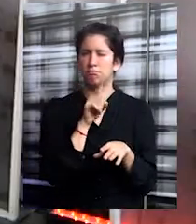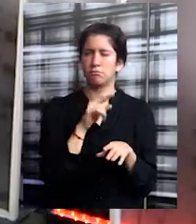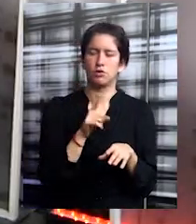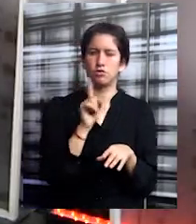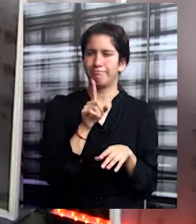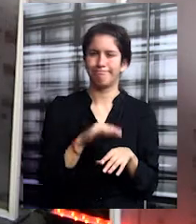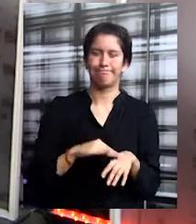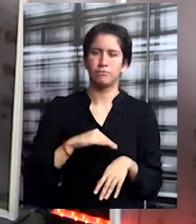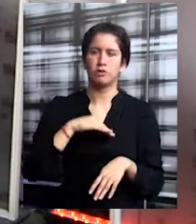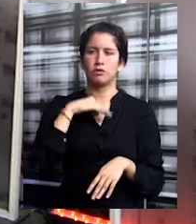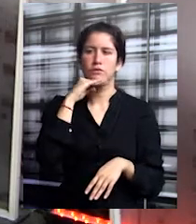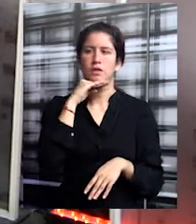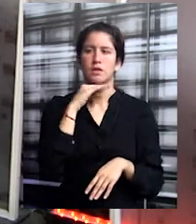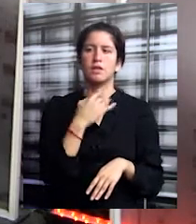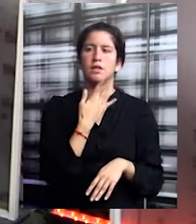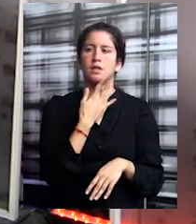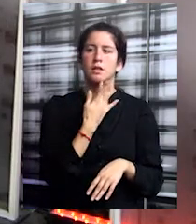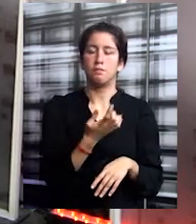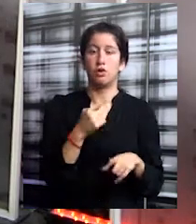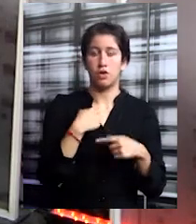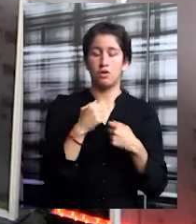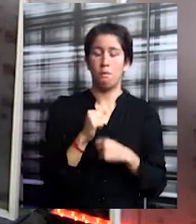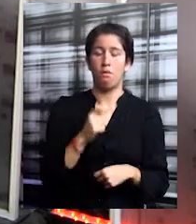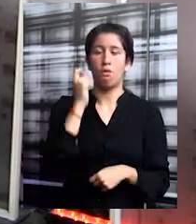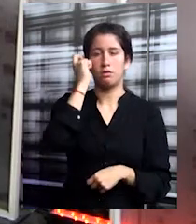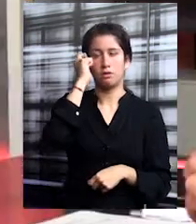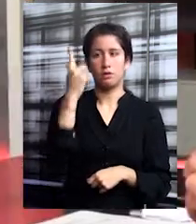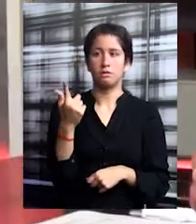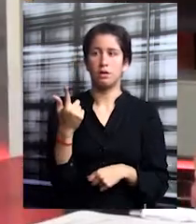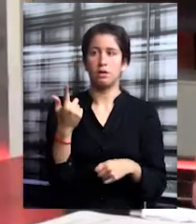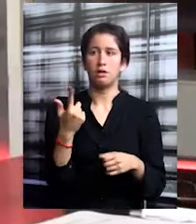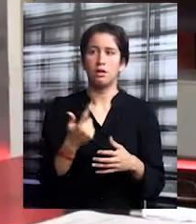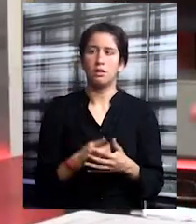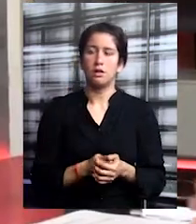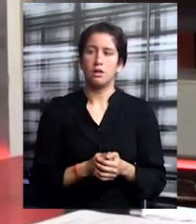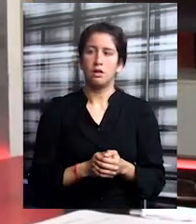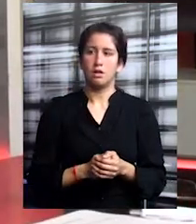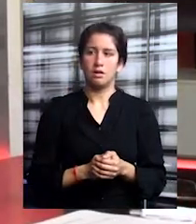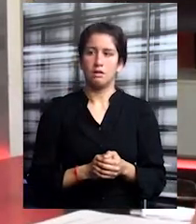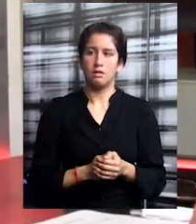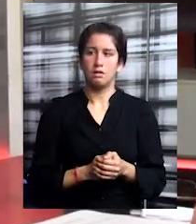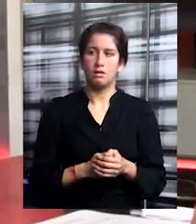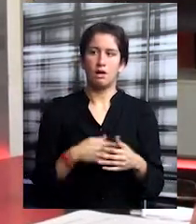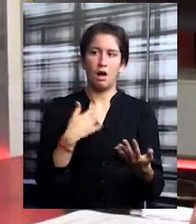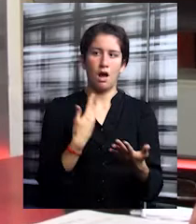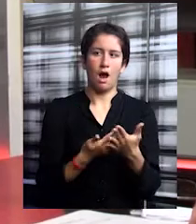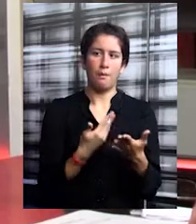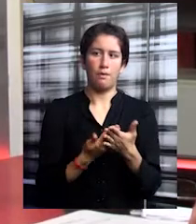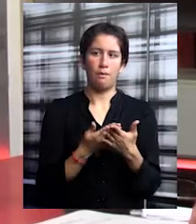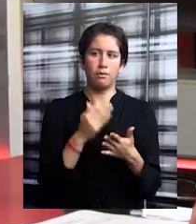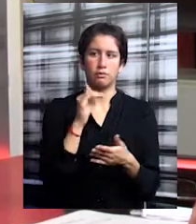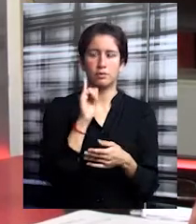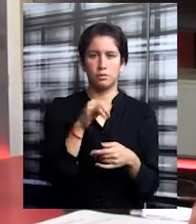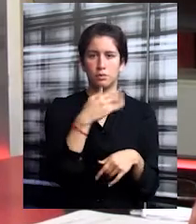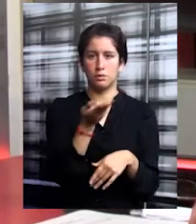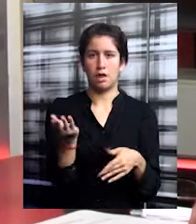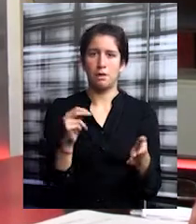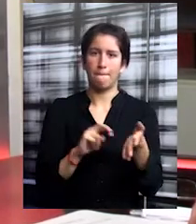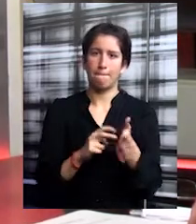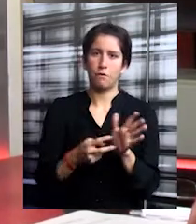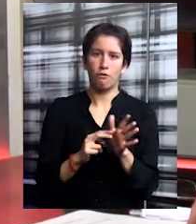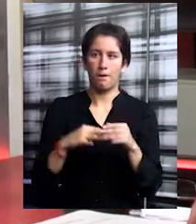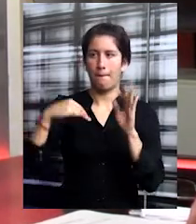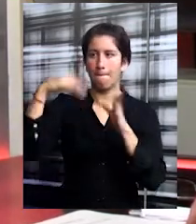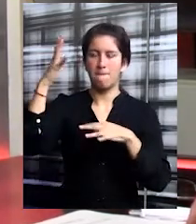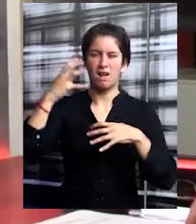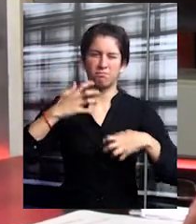porque yo podría entenderlo, Bernardo, yo podría entenderlo. A propósito de que ustedes tienen problemas seguramente mucho más graves, mucho